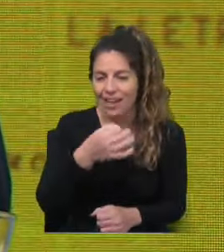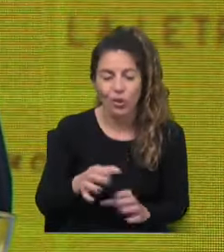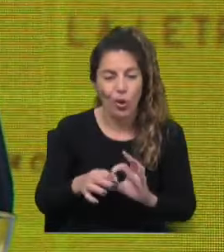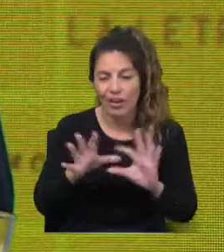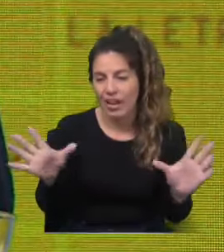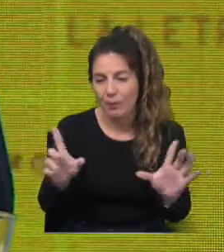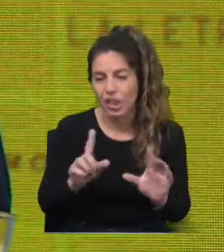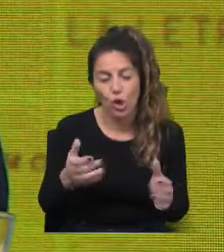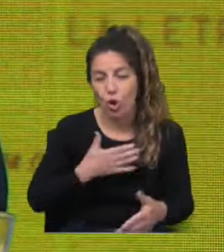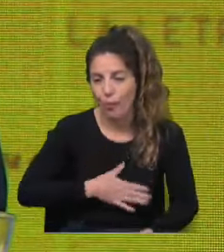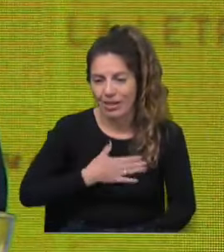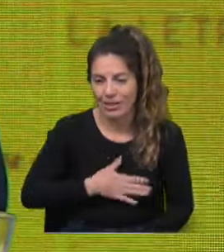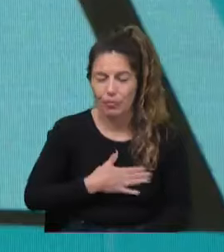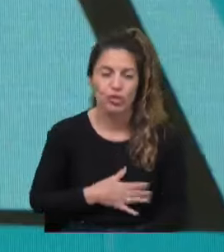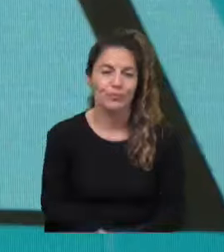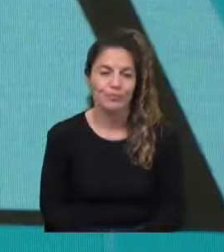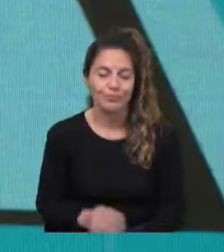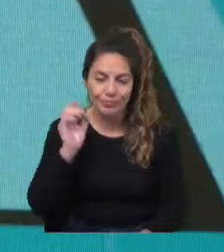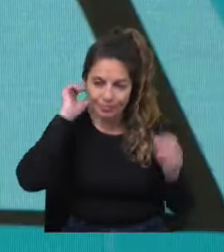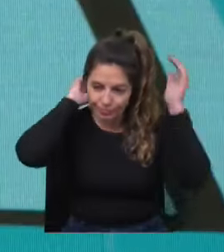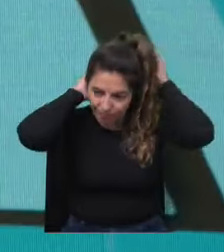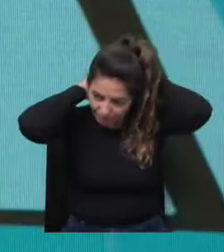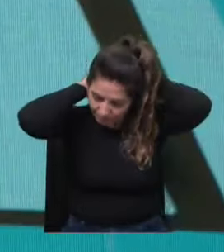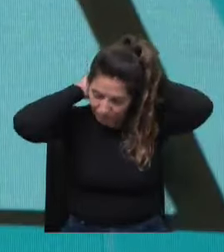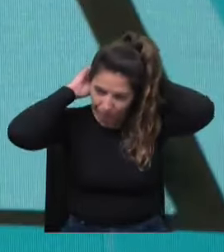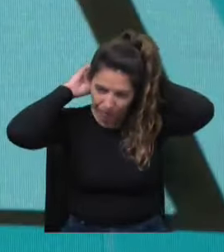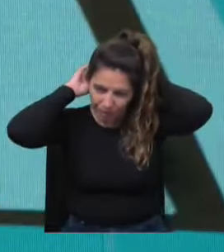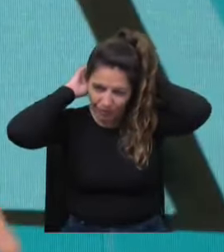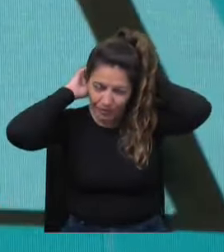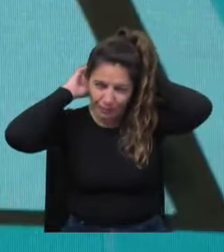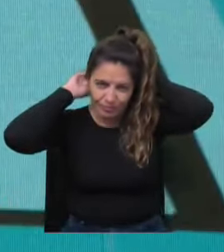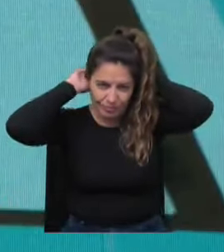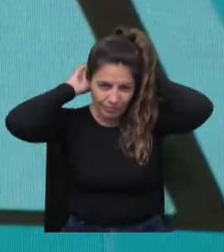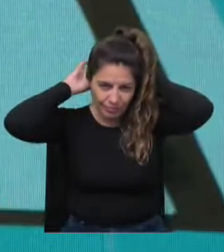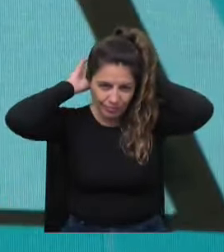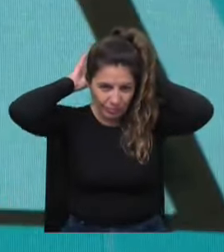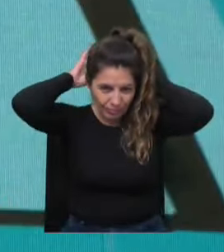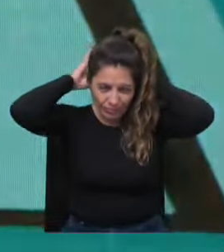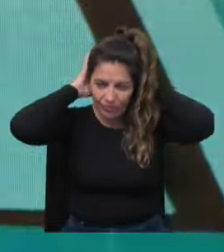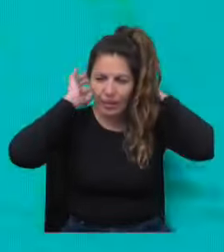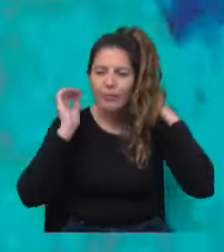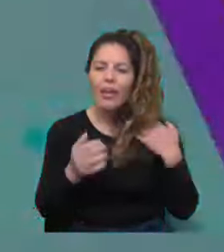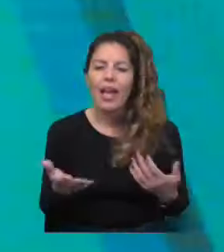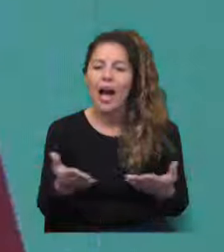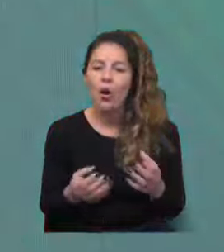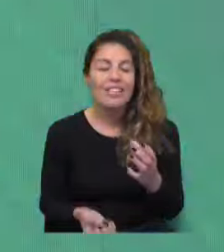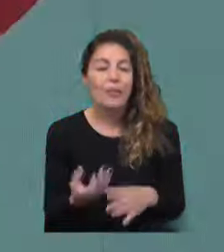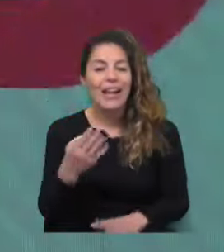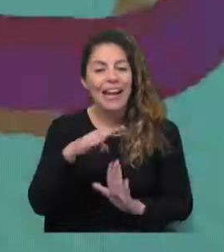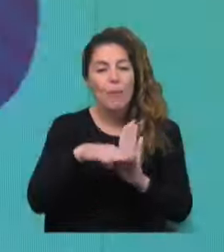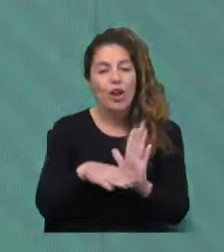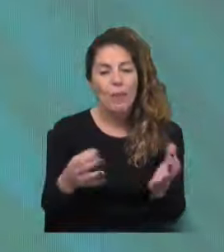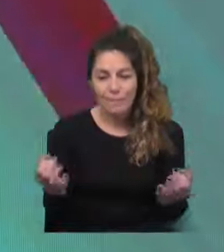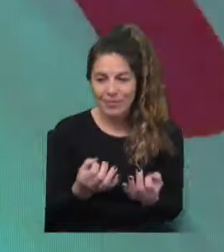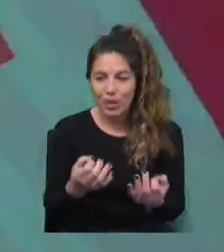claramente no compartimos. El documento Bases Programáticas del Frente Amplio, como decía, ahora se va a alargar el programa más específico, ¿no? Exacto. Pero